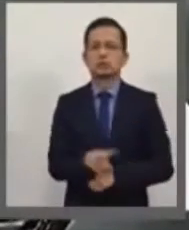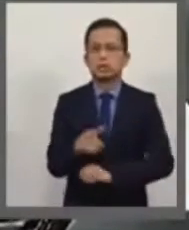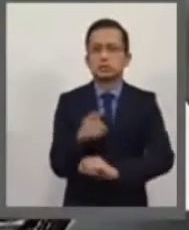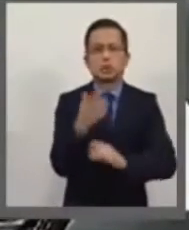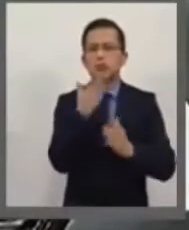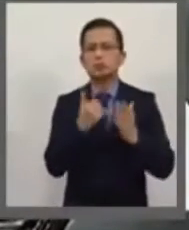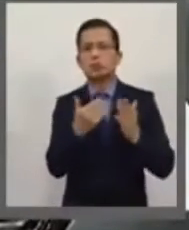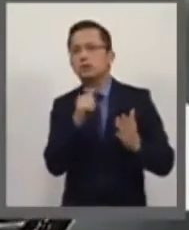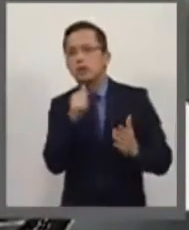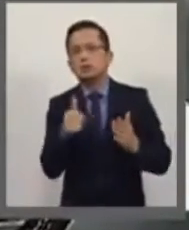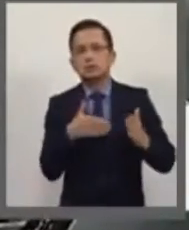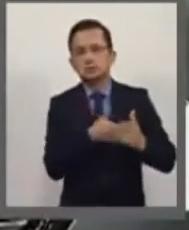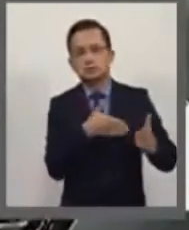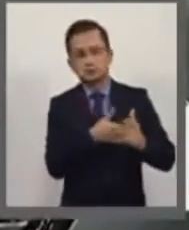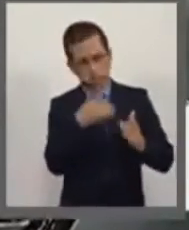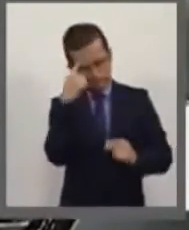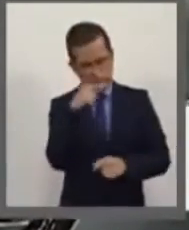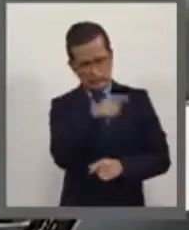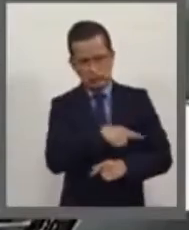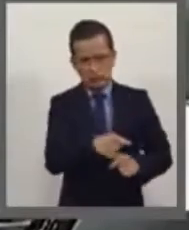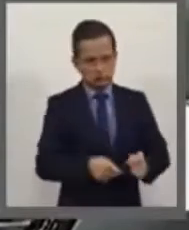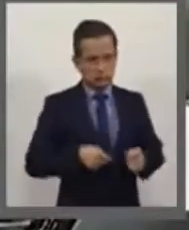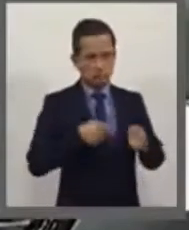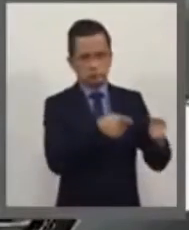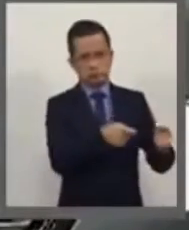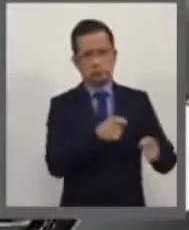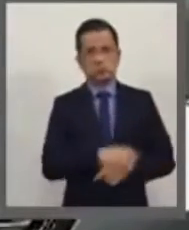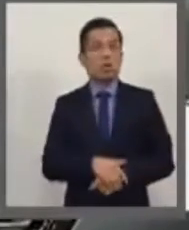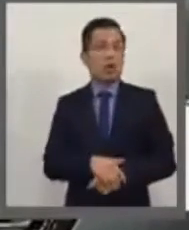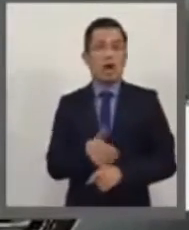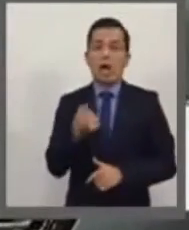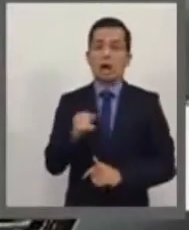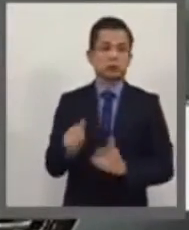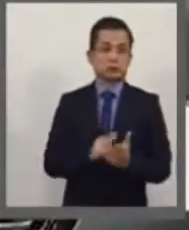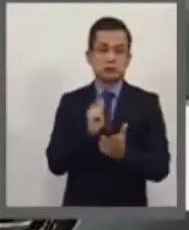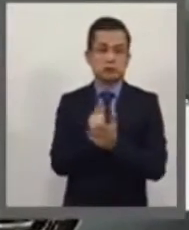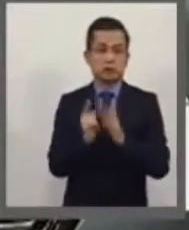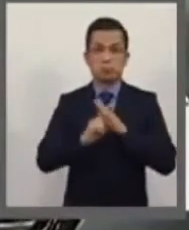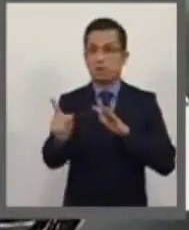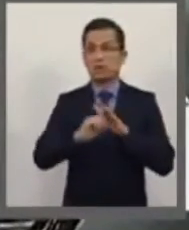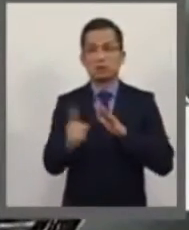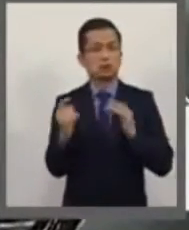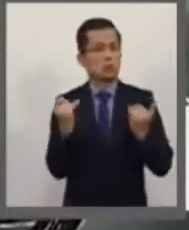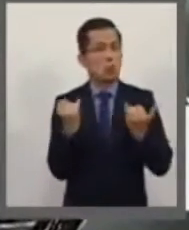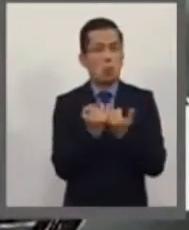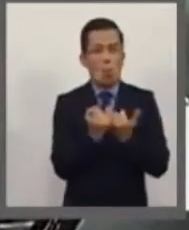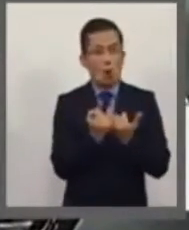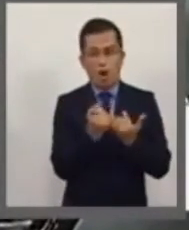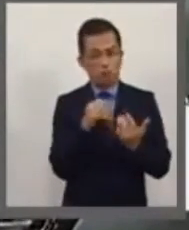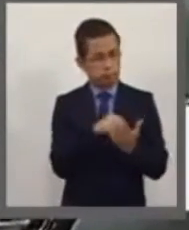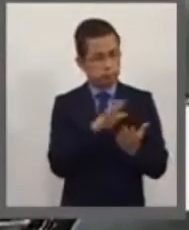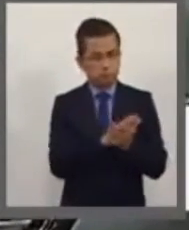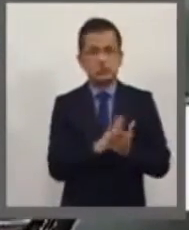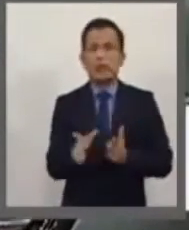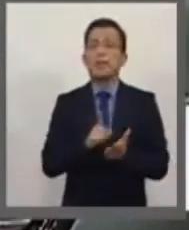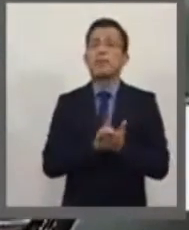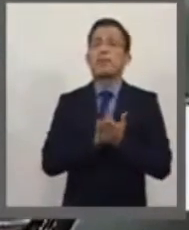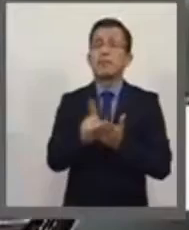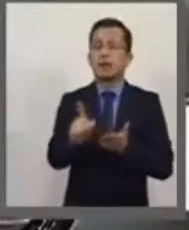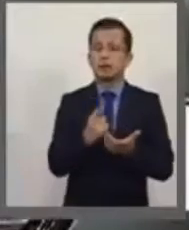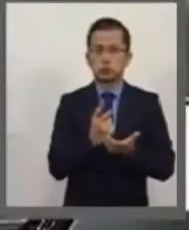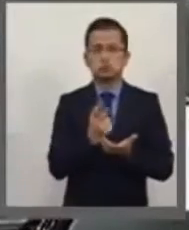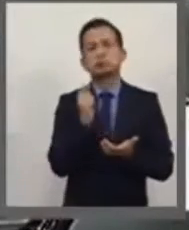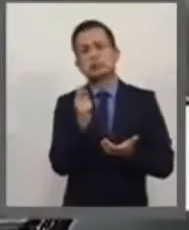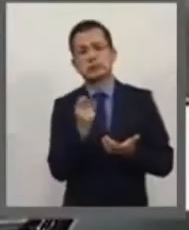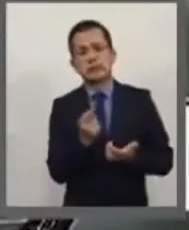irrestrictamente el goce de los mismos, tal como lo establece la Ley de Migración. Por tanto, los derechos libres, tránsito